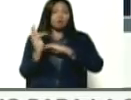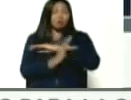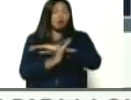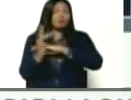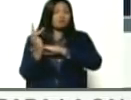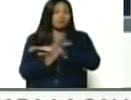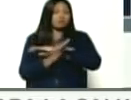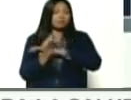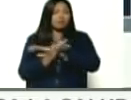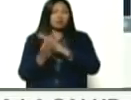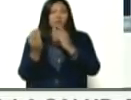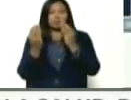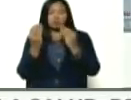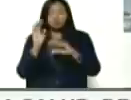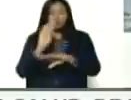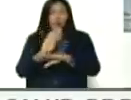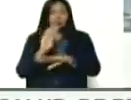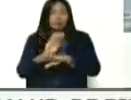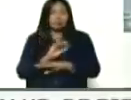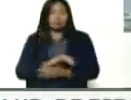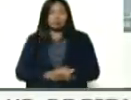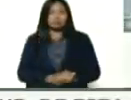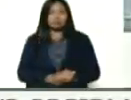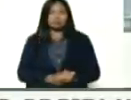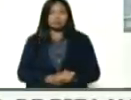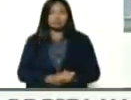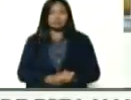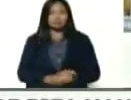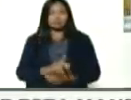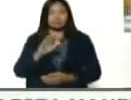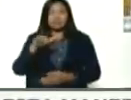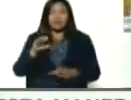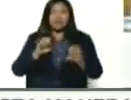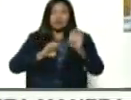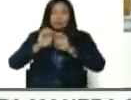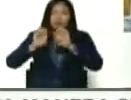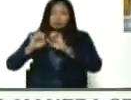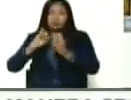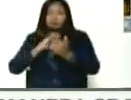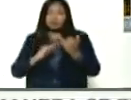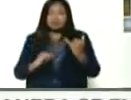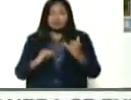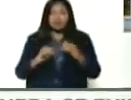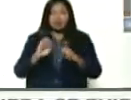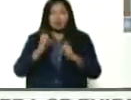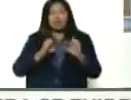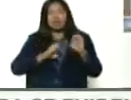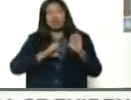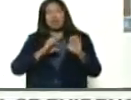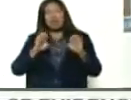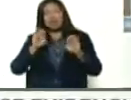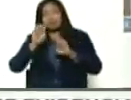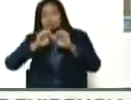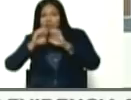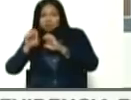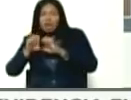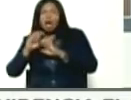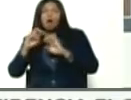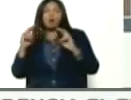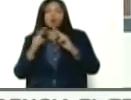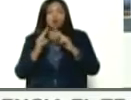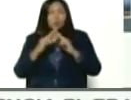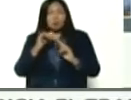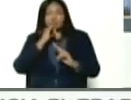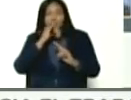mucho cuidado con la frontera está en estudio una vez que se culmine el estudio bueno daremos conocimiento la